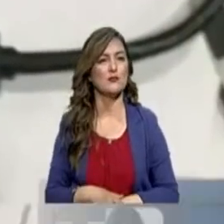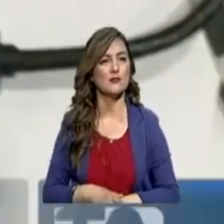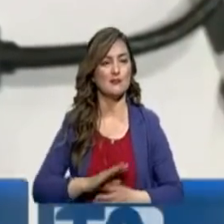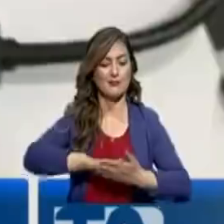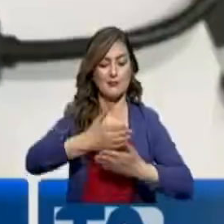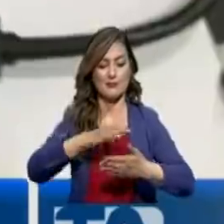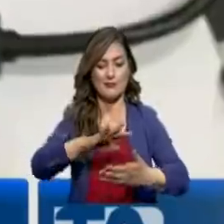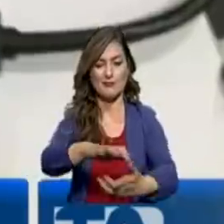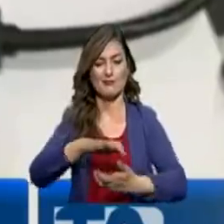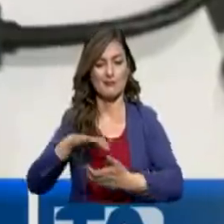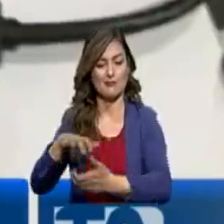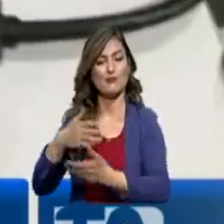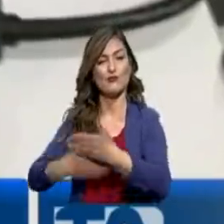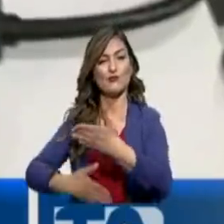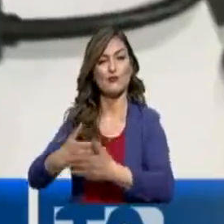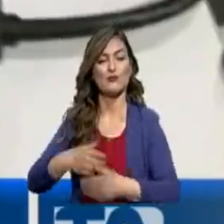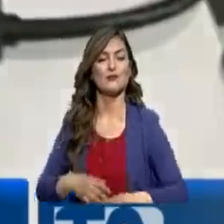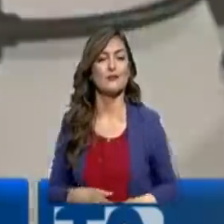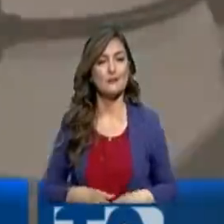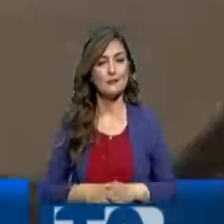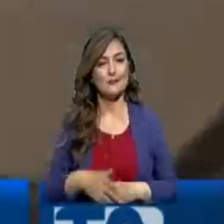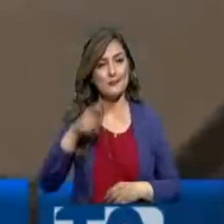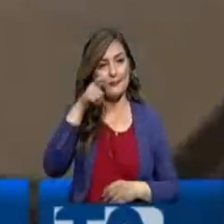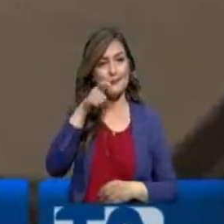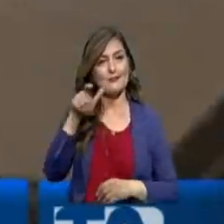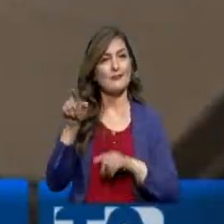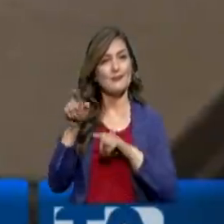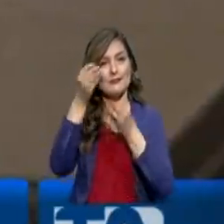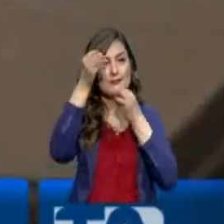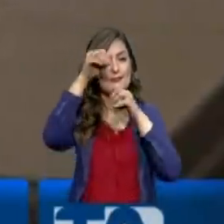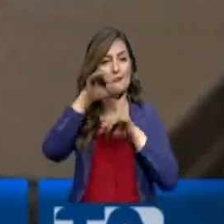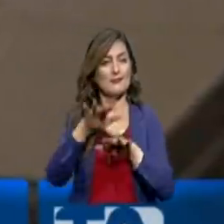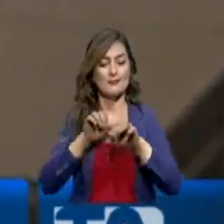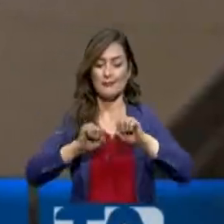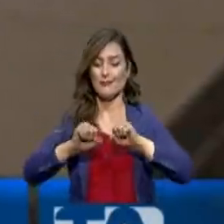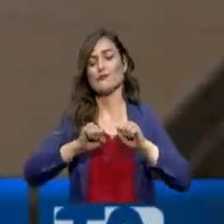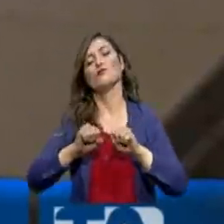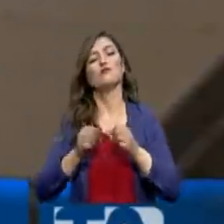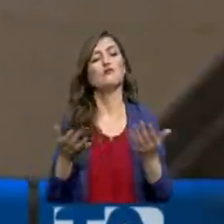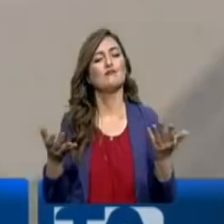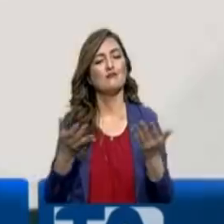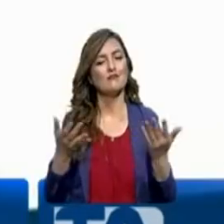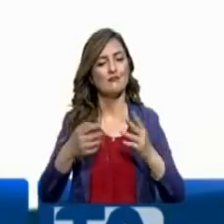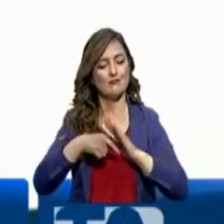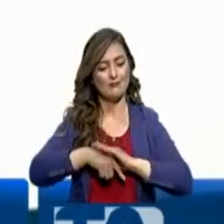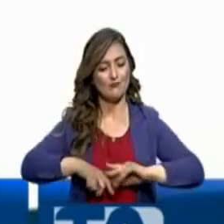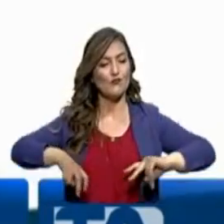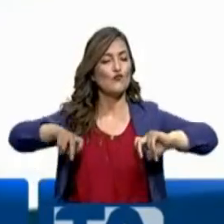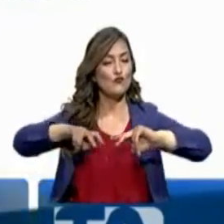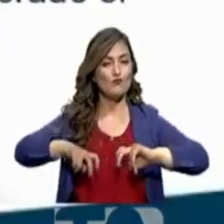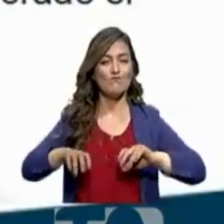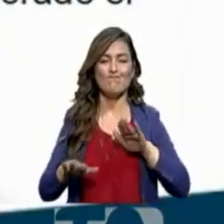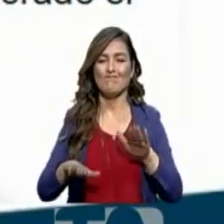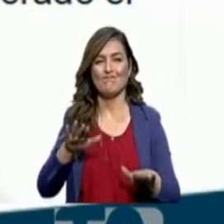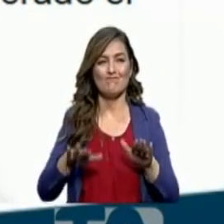dispositivos electrónicos y también documentos. La Fiscalía General del Estado ha informado que estas diligencias se efectúan en el marco de una investigación